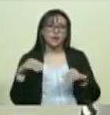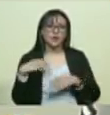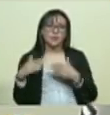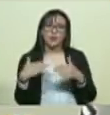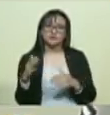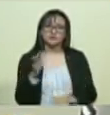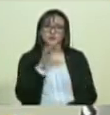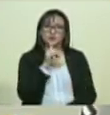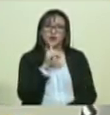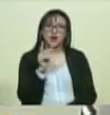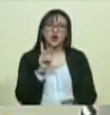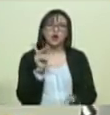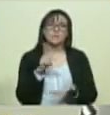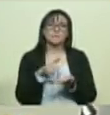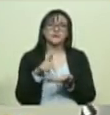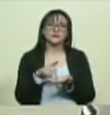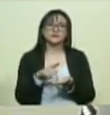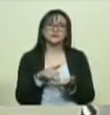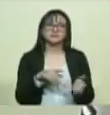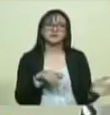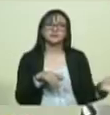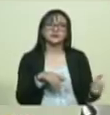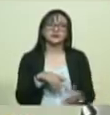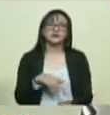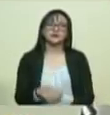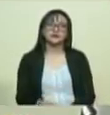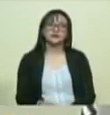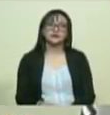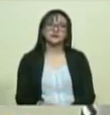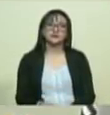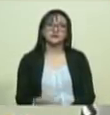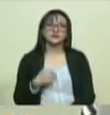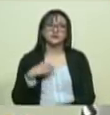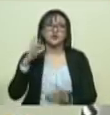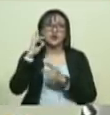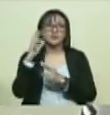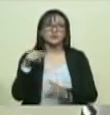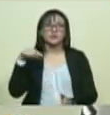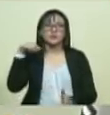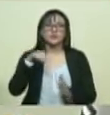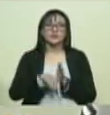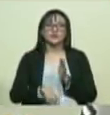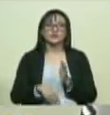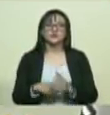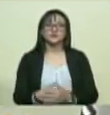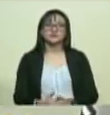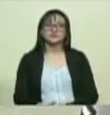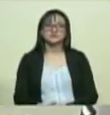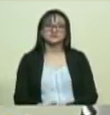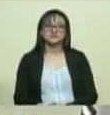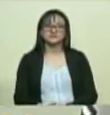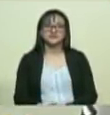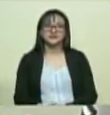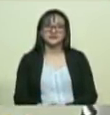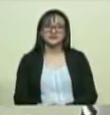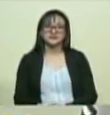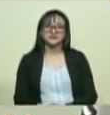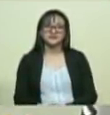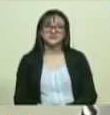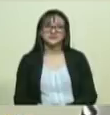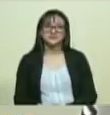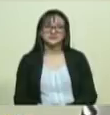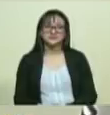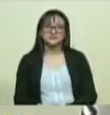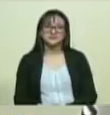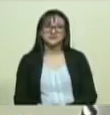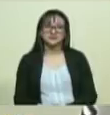proceso, que no participan. Yo les respeto profundamente, es la actitud de un buen demócrata.